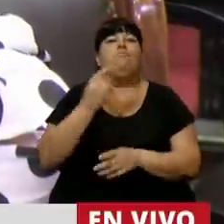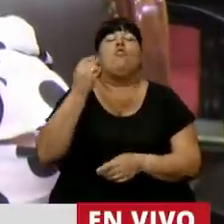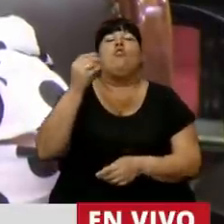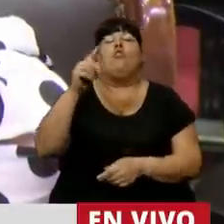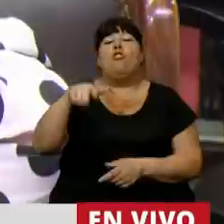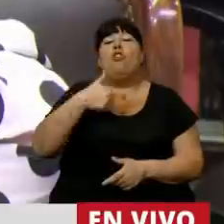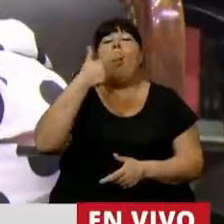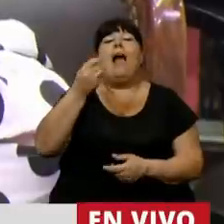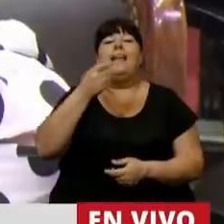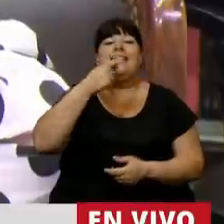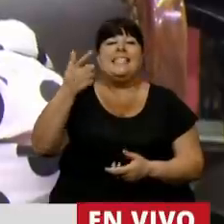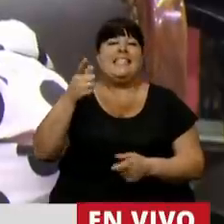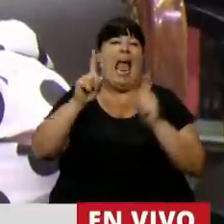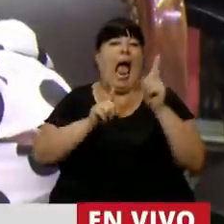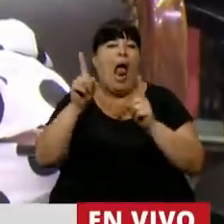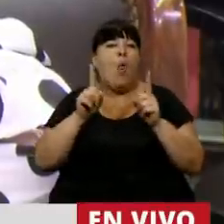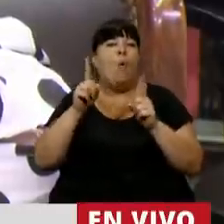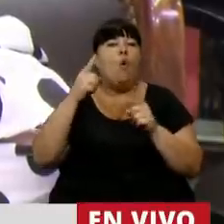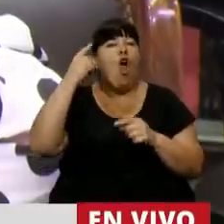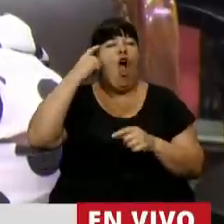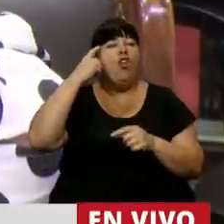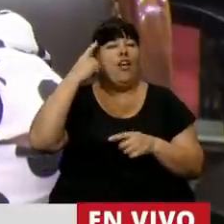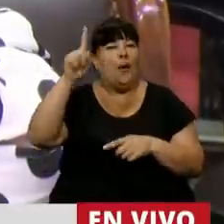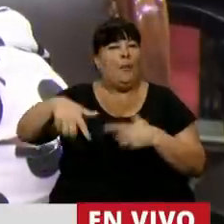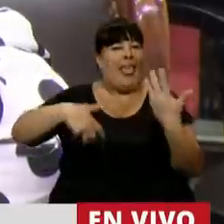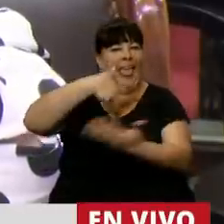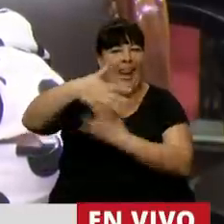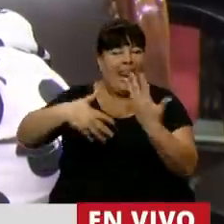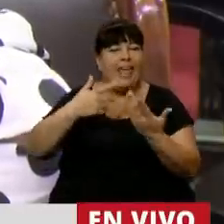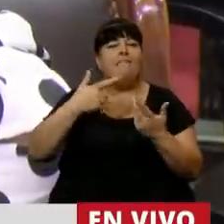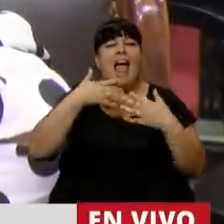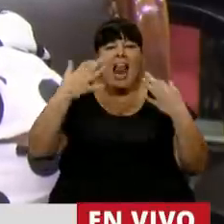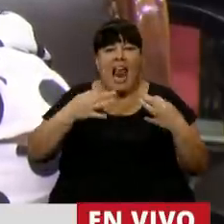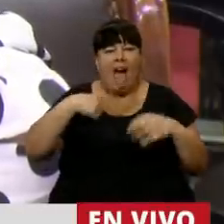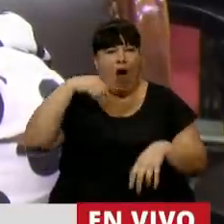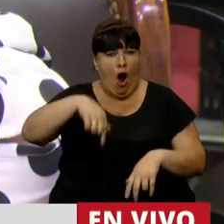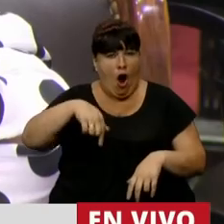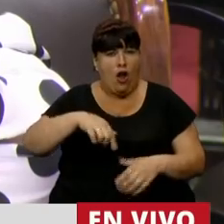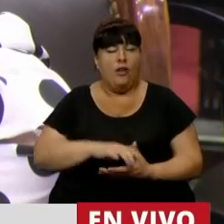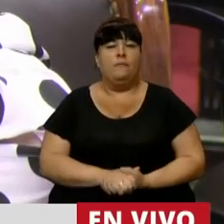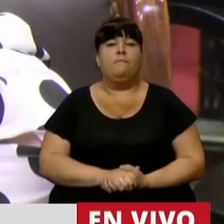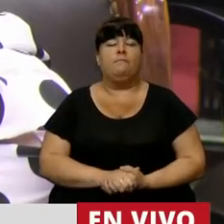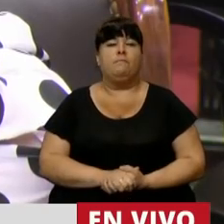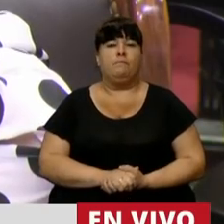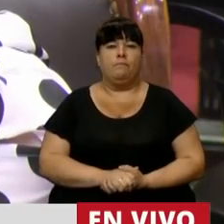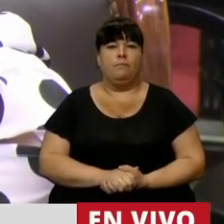calienta al son de algunas conciencias. Y la verdad es que hoy estamos acá